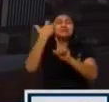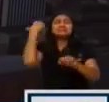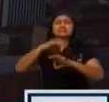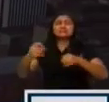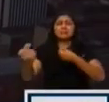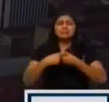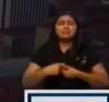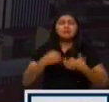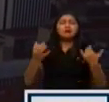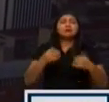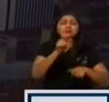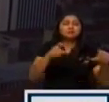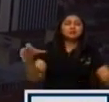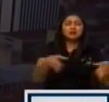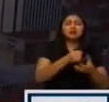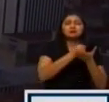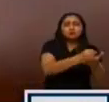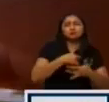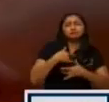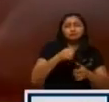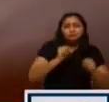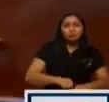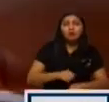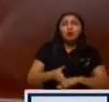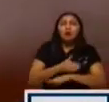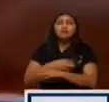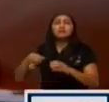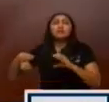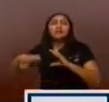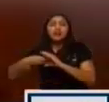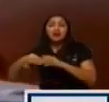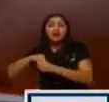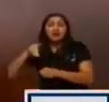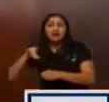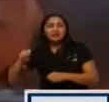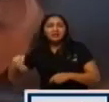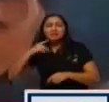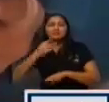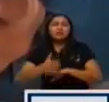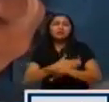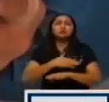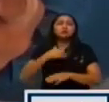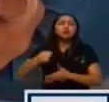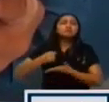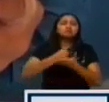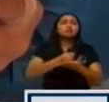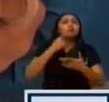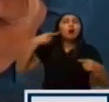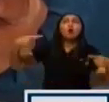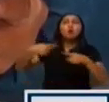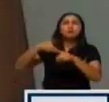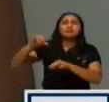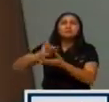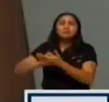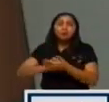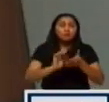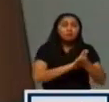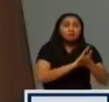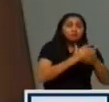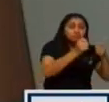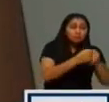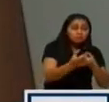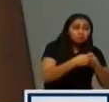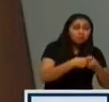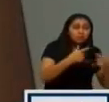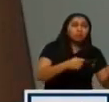pues según el Departamento Nacional de Planeación, las ayudas sociales del gobierno se filtran con esta información. Lo que buscamos en conjunto con